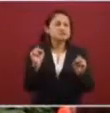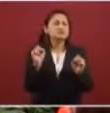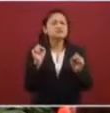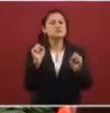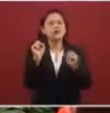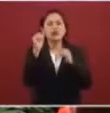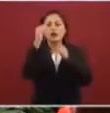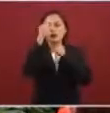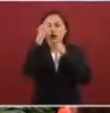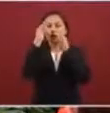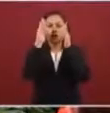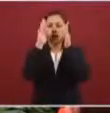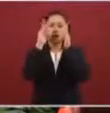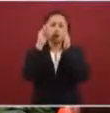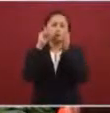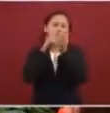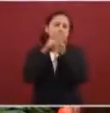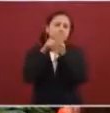conservadurismo.